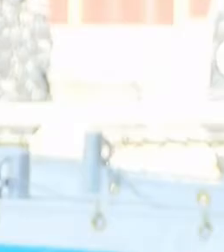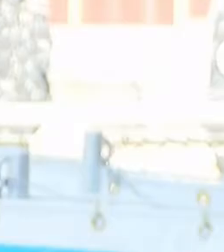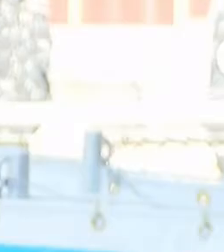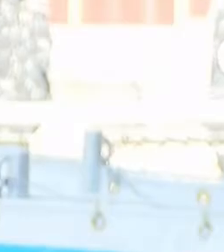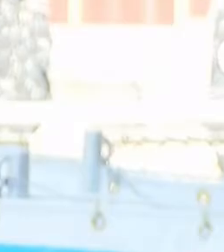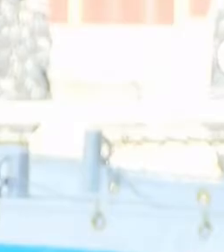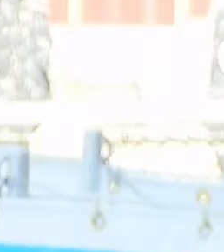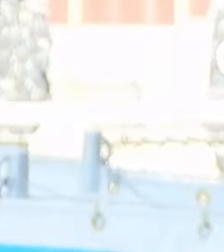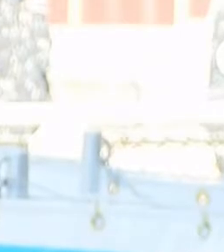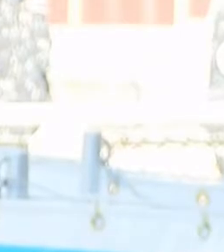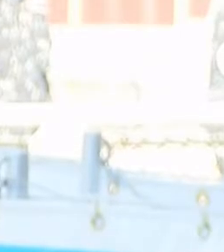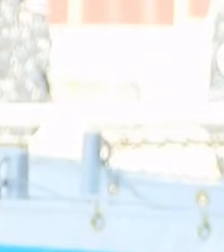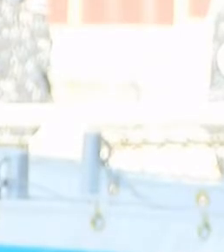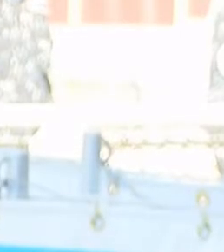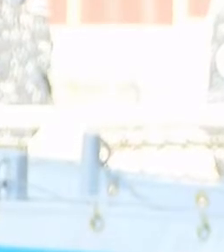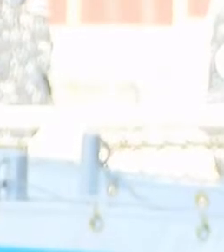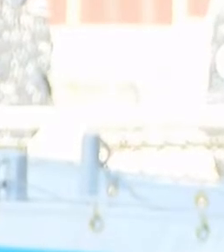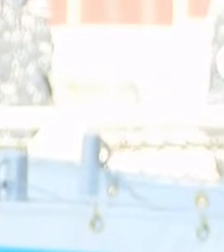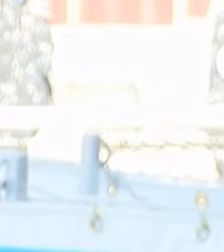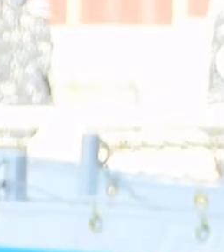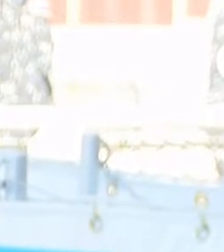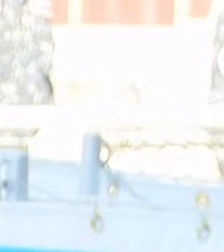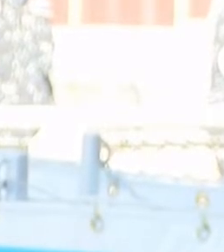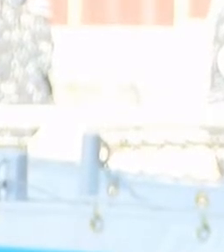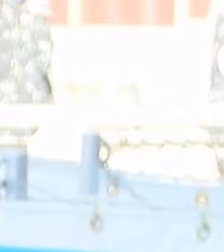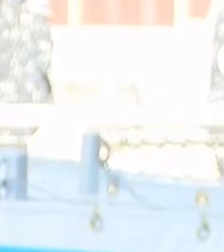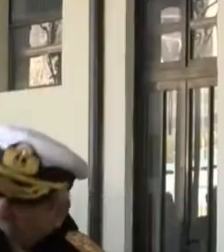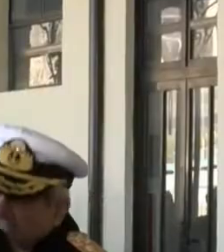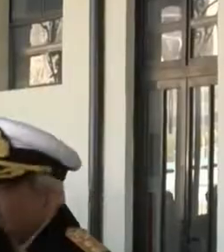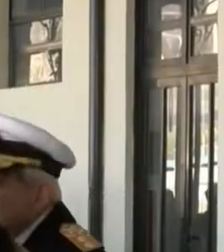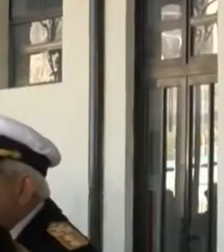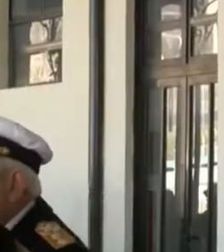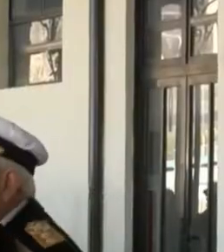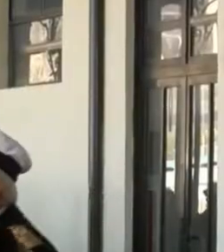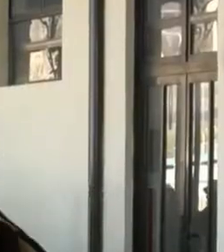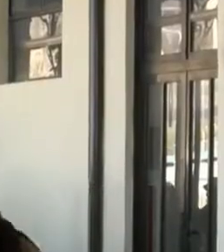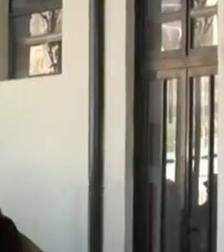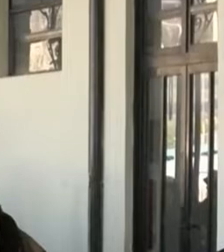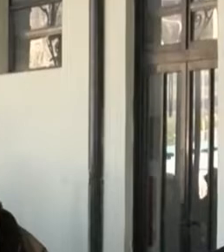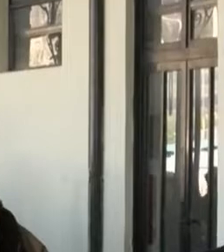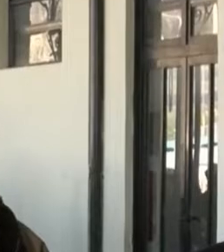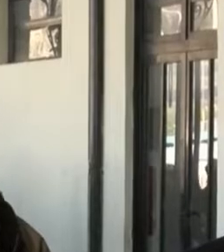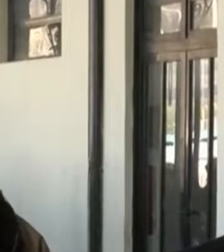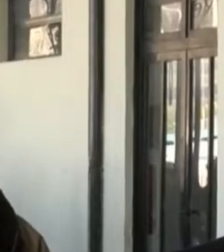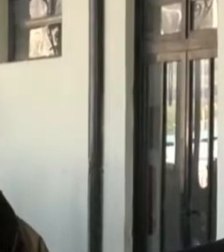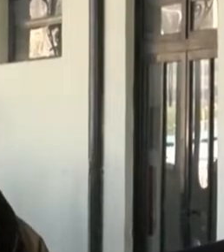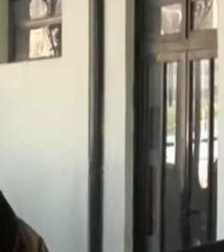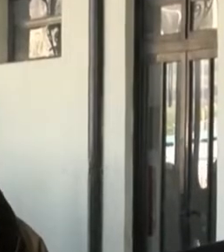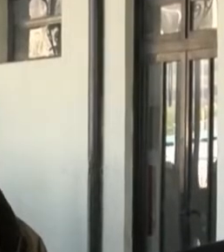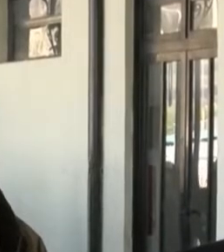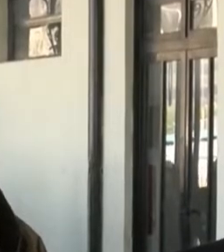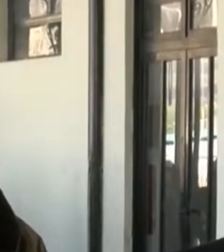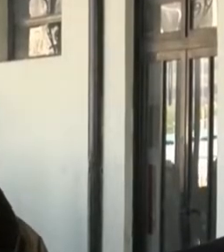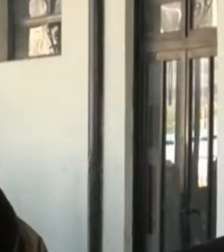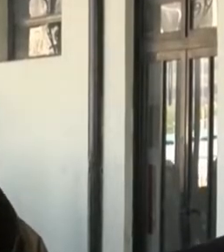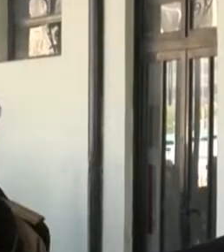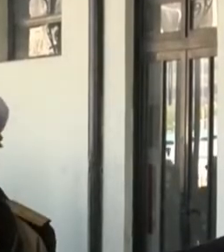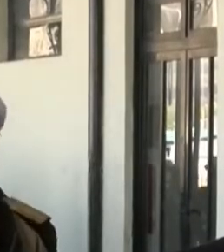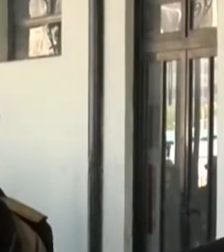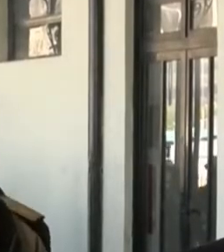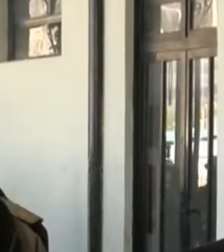acá, en el caso de la Armada, la lucha contra la pesca es una lucha de otros instrumentos, de otros